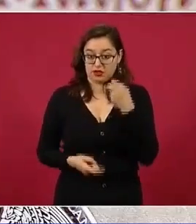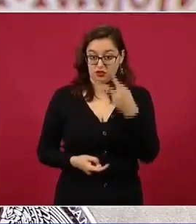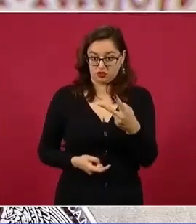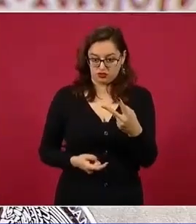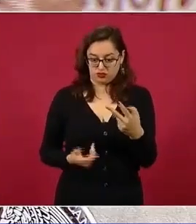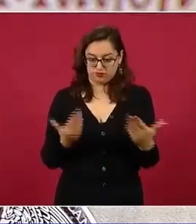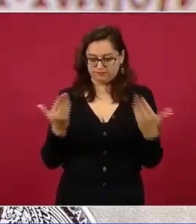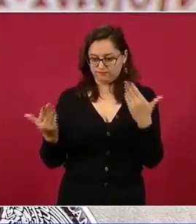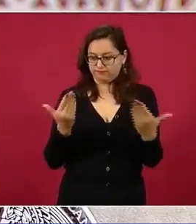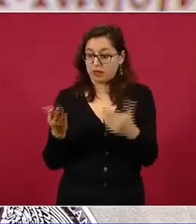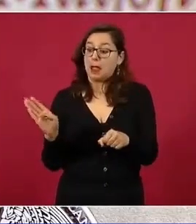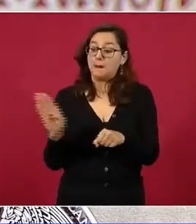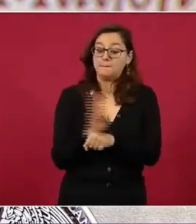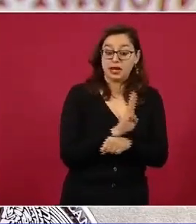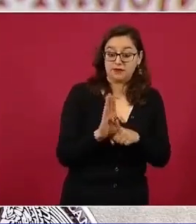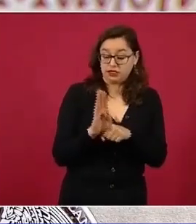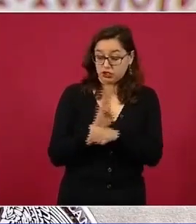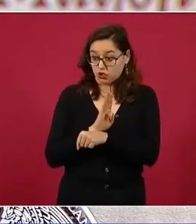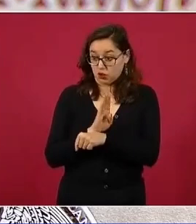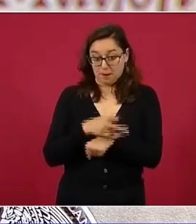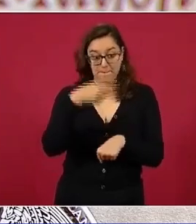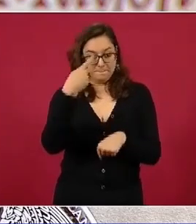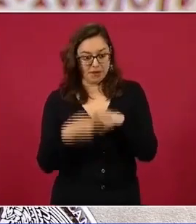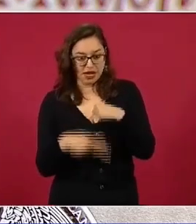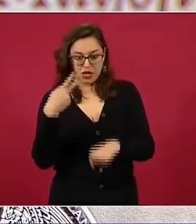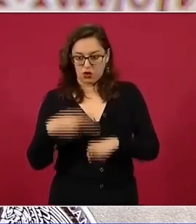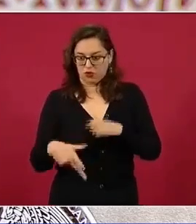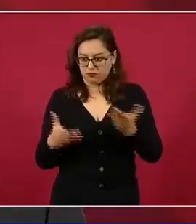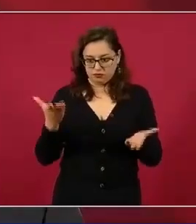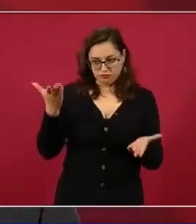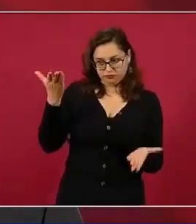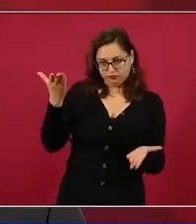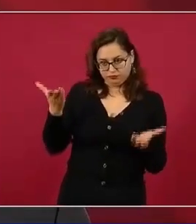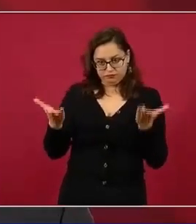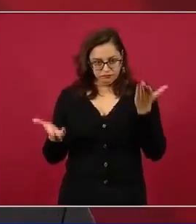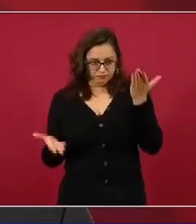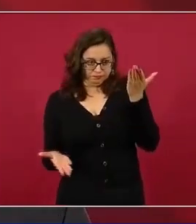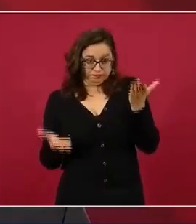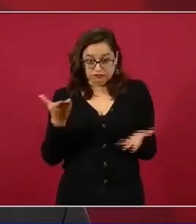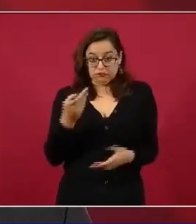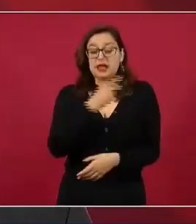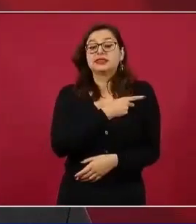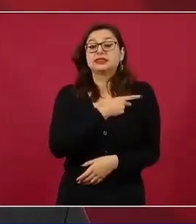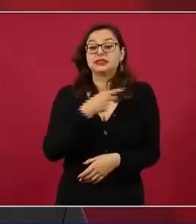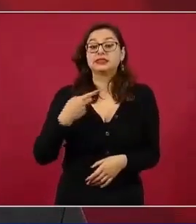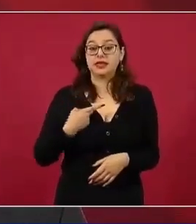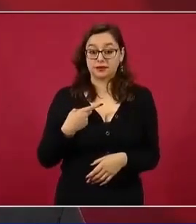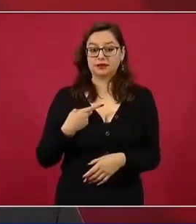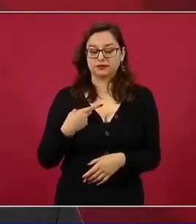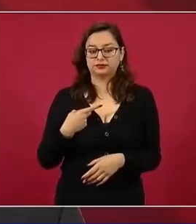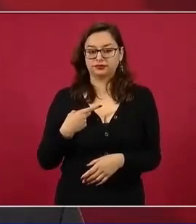beneficio y el posible riesgo que pudiera conllevar. El beneficio está